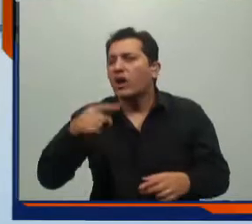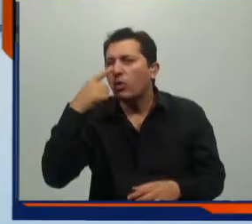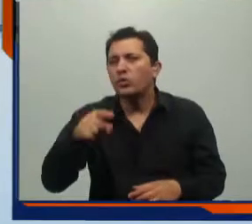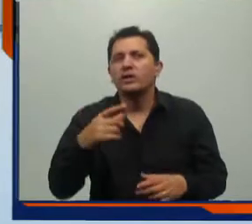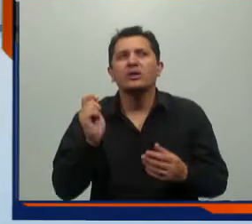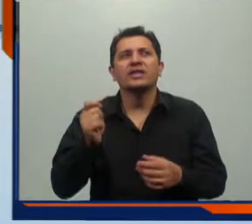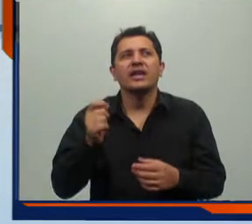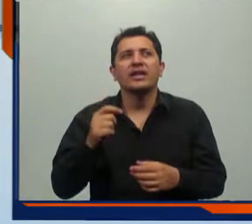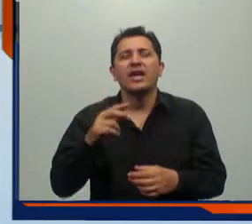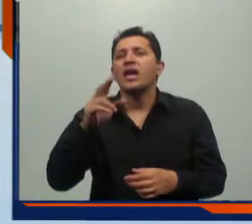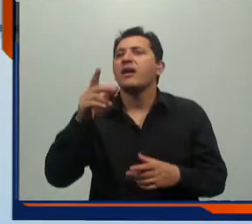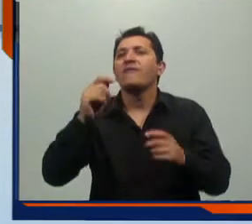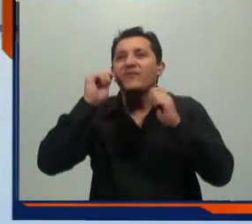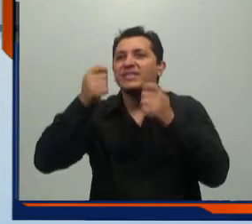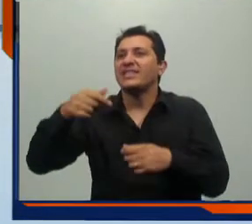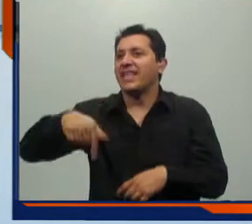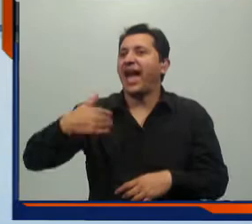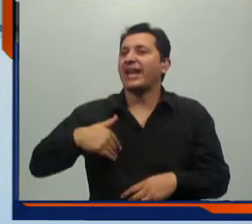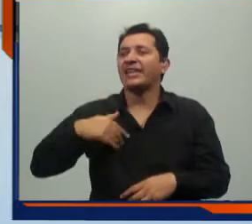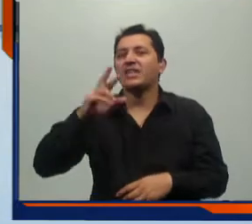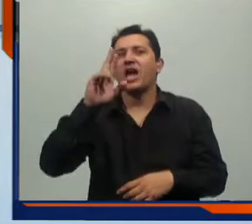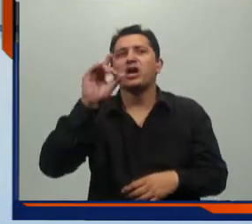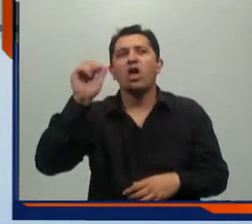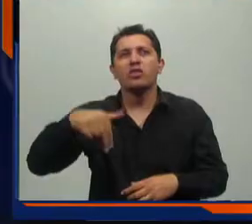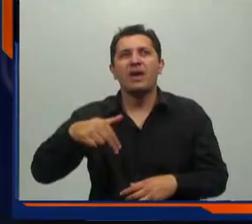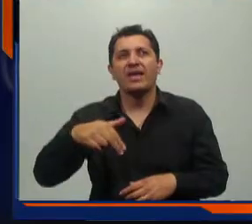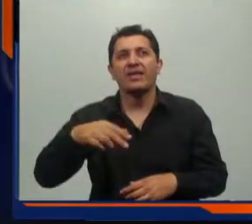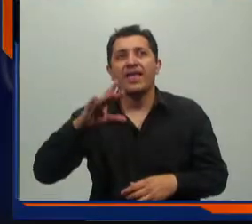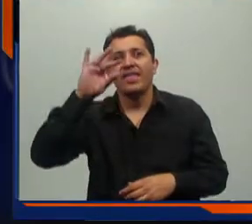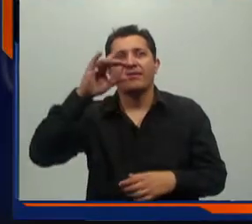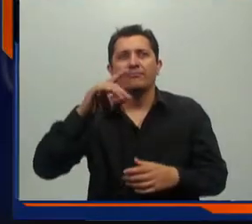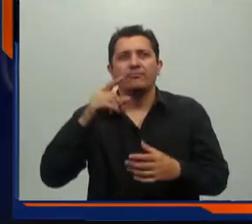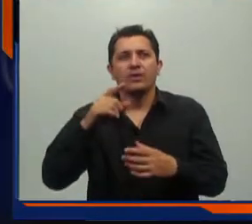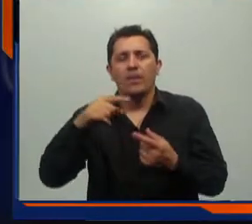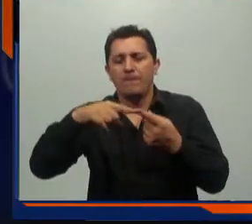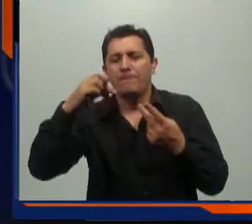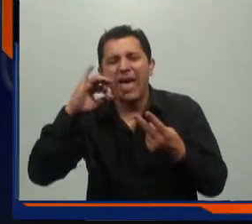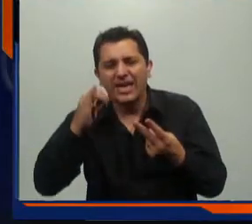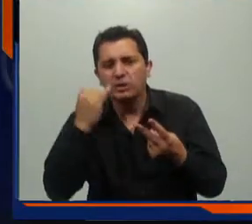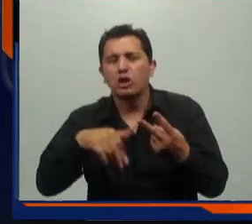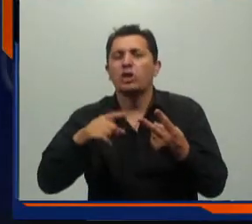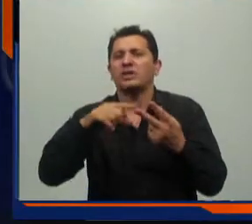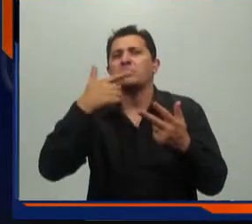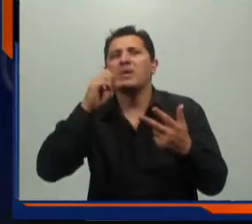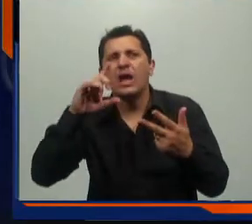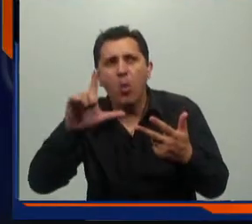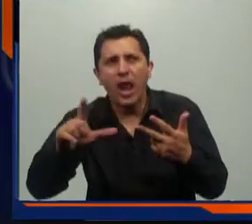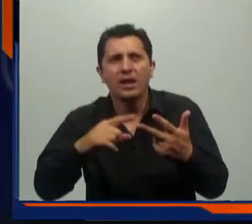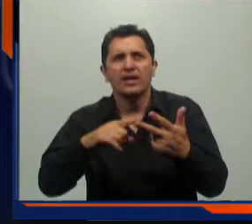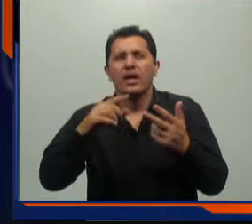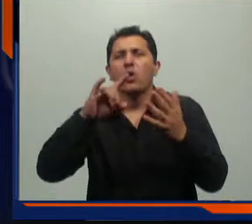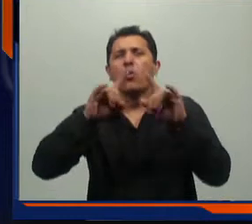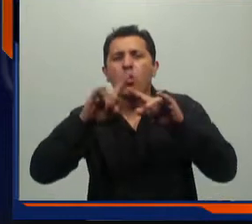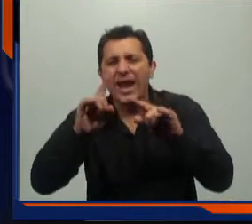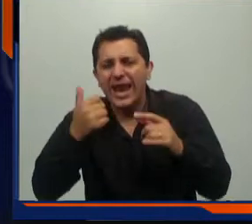La visita de Dennis Rodman a la Argentina, no lo podíamos dejar de lado, por supuesto. La visita de Dennis Rodman, de Gary Payton, de Latrell Sprewell, de Jason